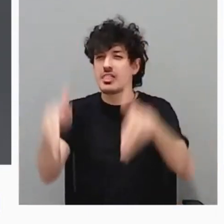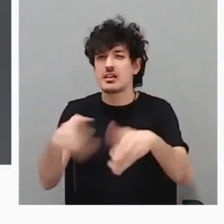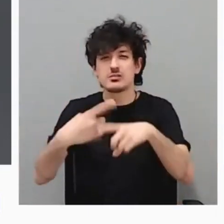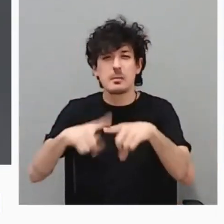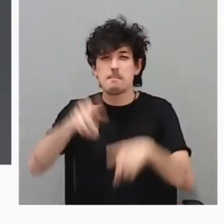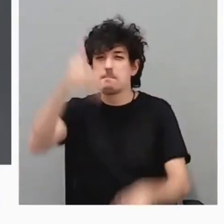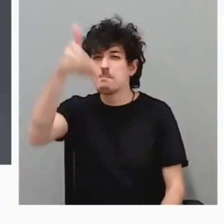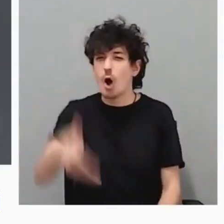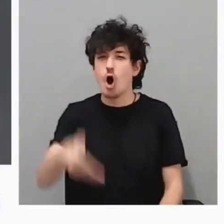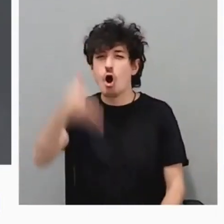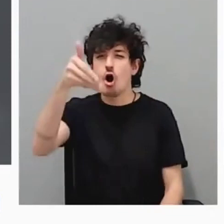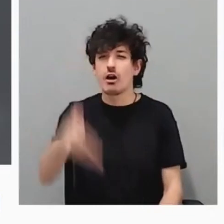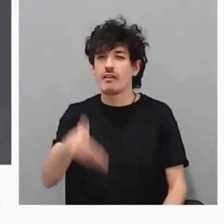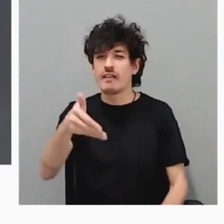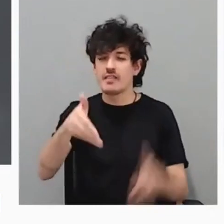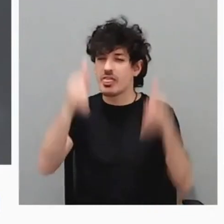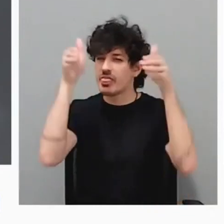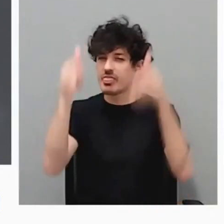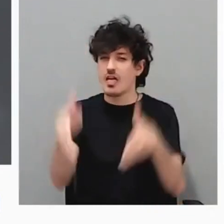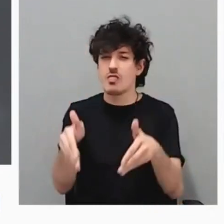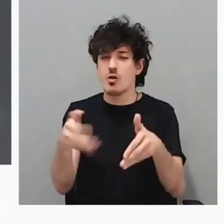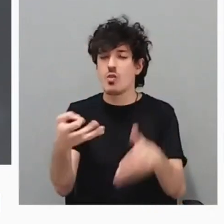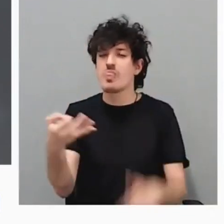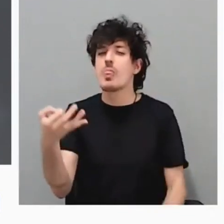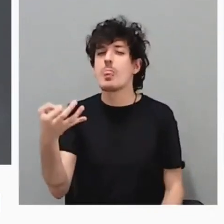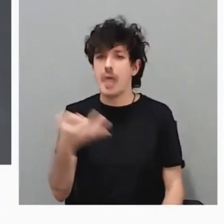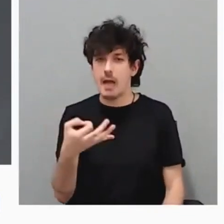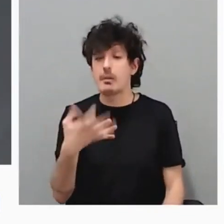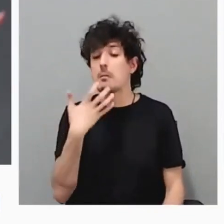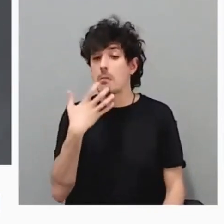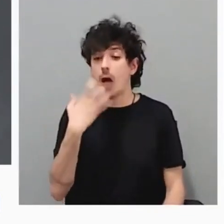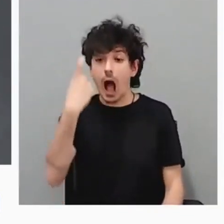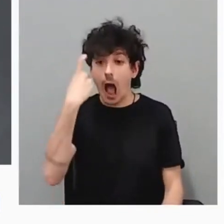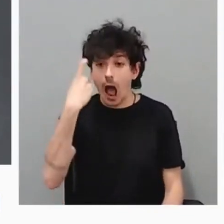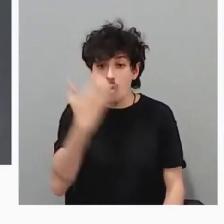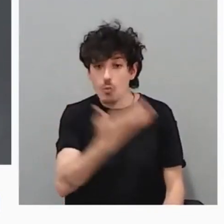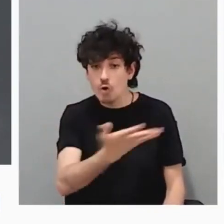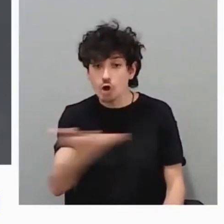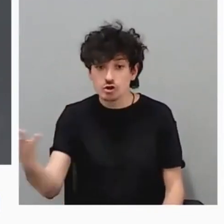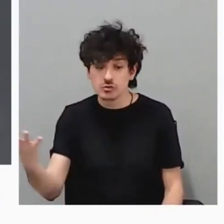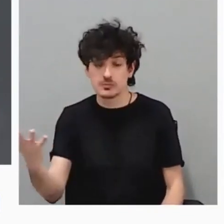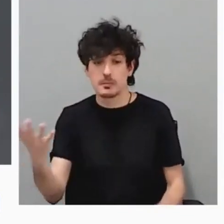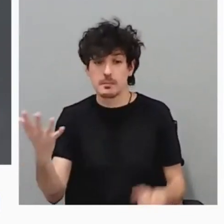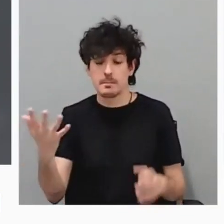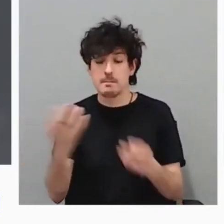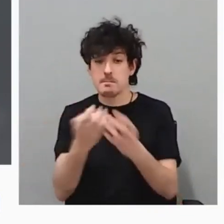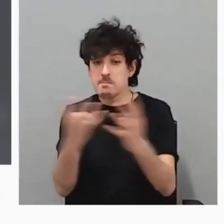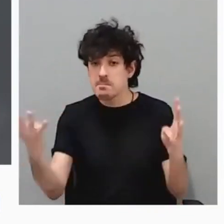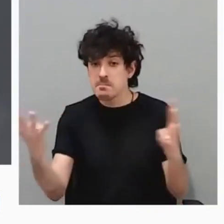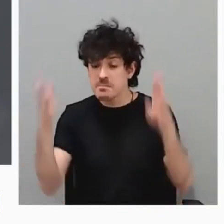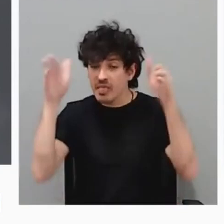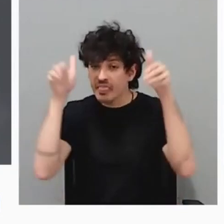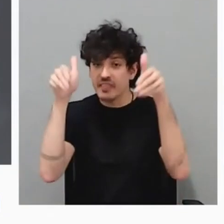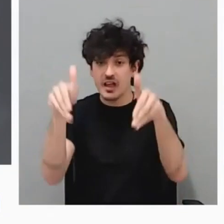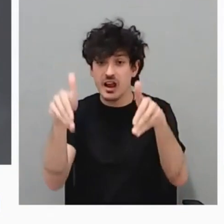atender a sus alumnos y utilizar herramientas que potencien lo que él quiere